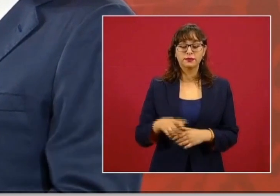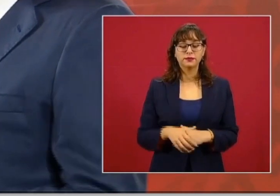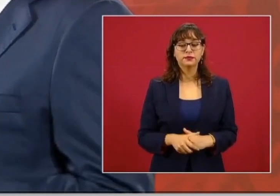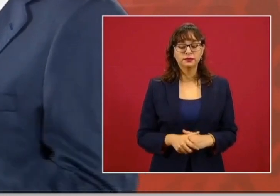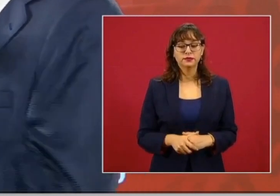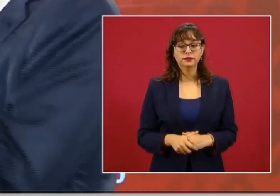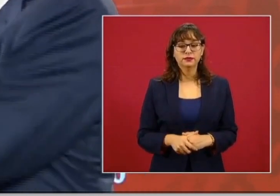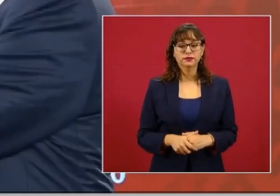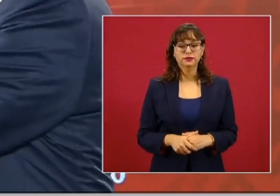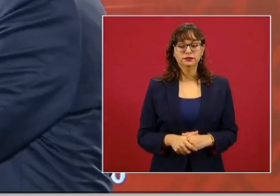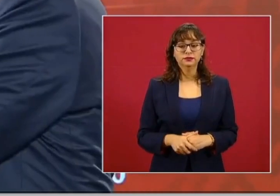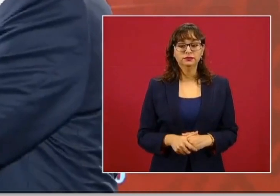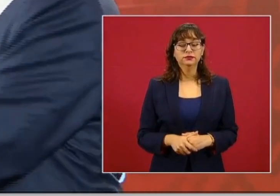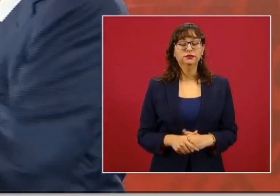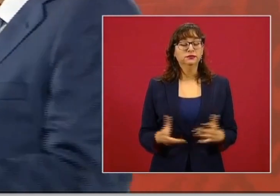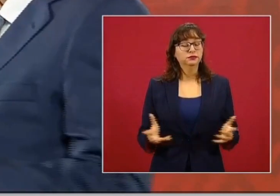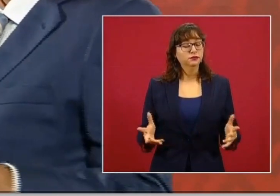porque el Estado